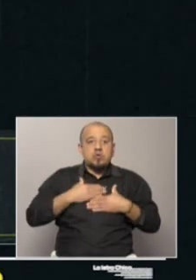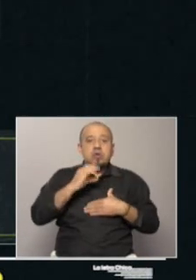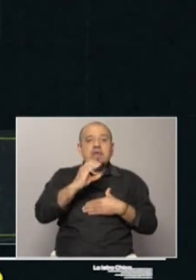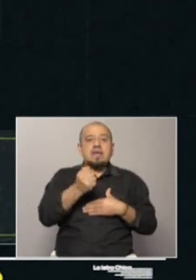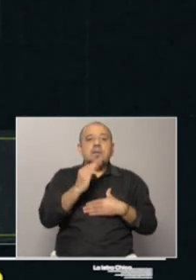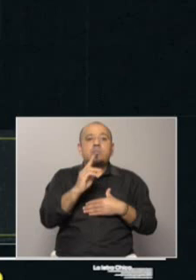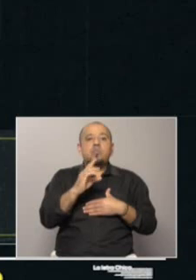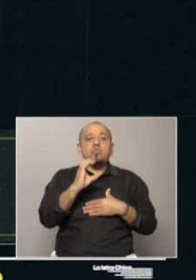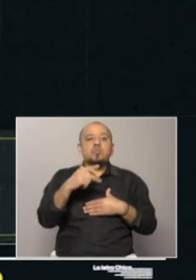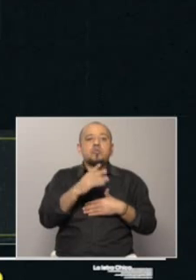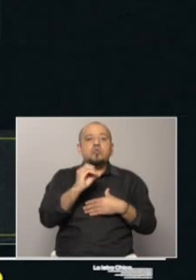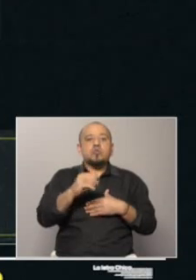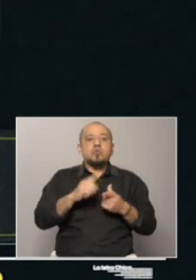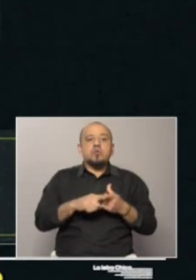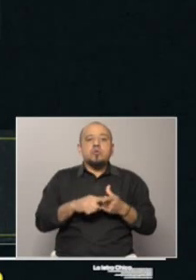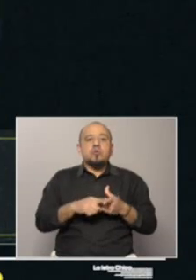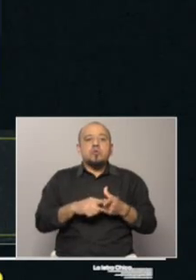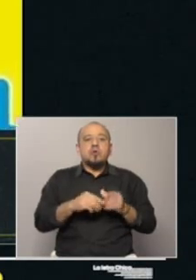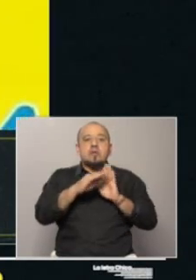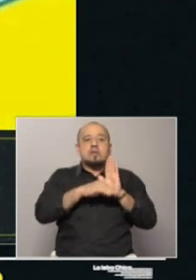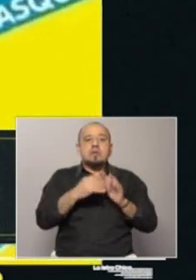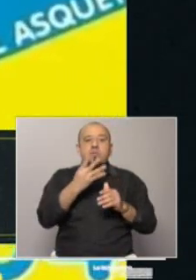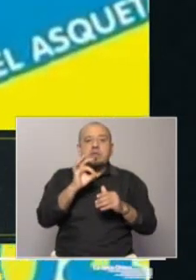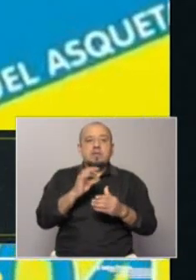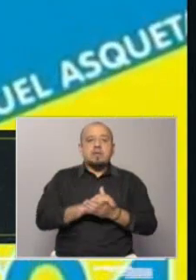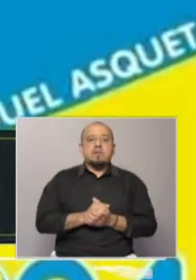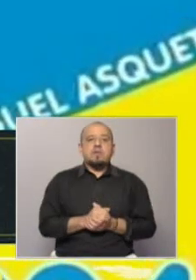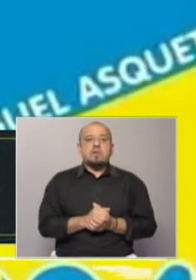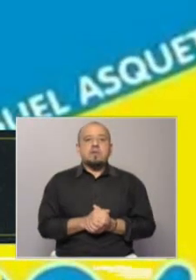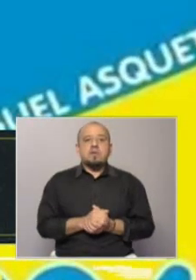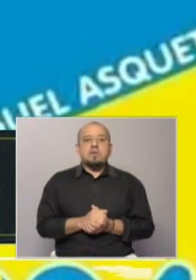Viola, lista 40-904.